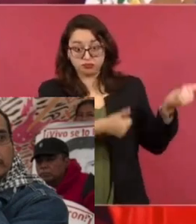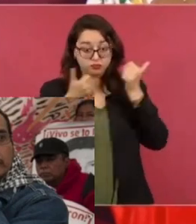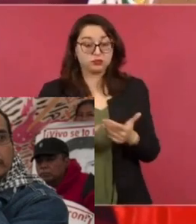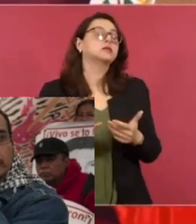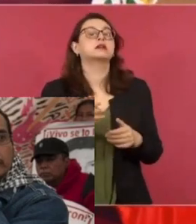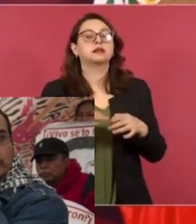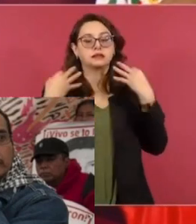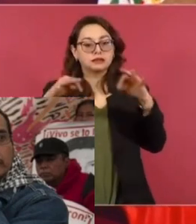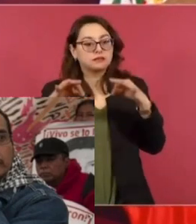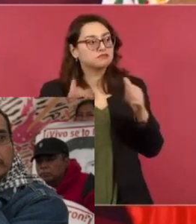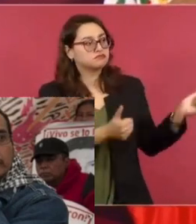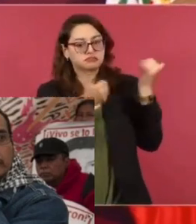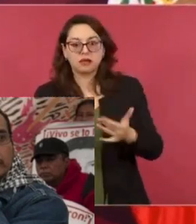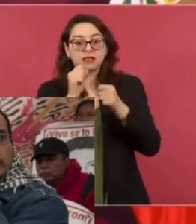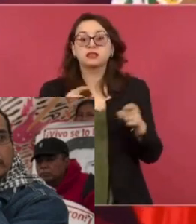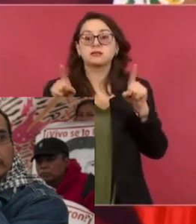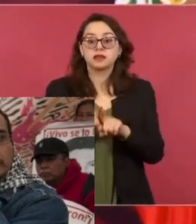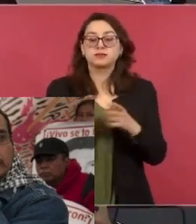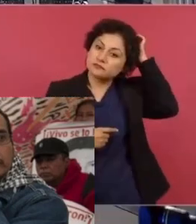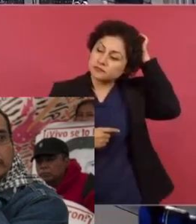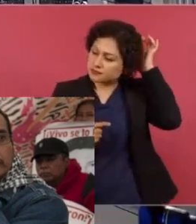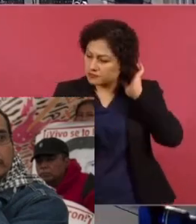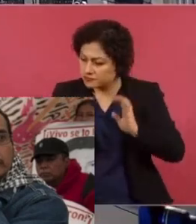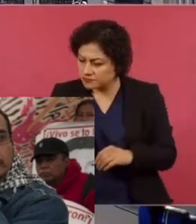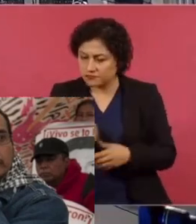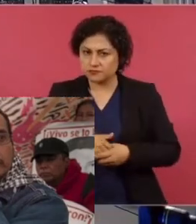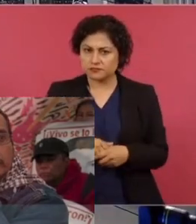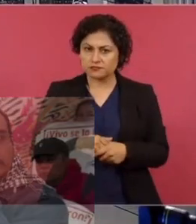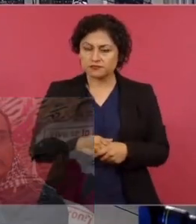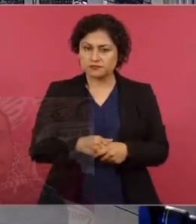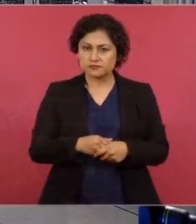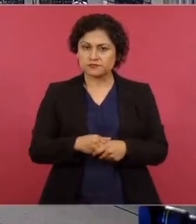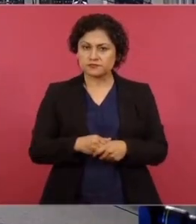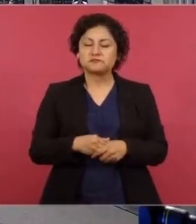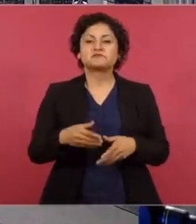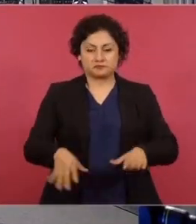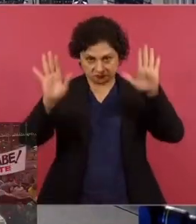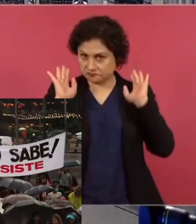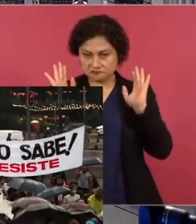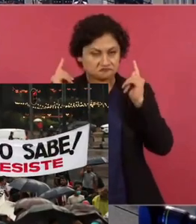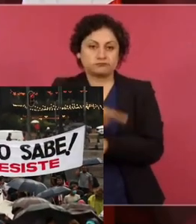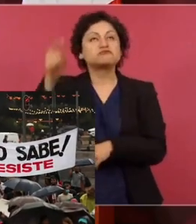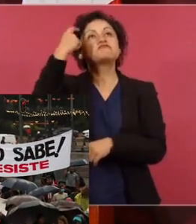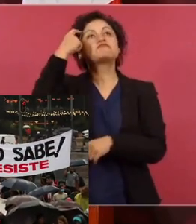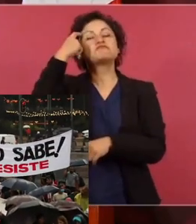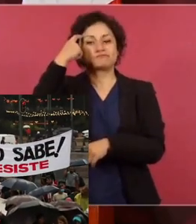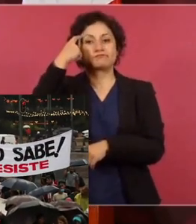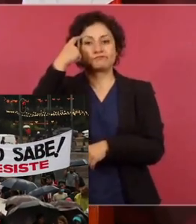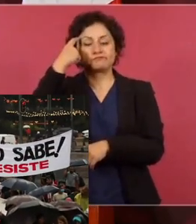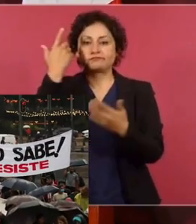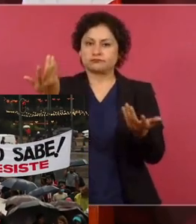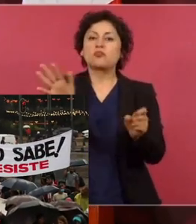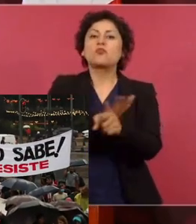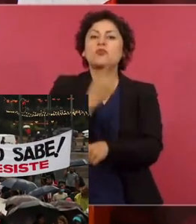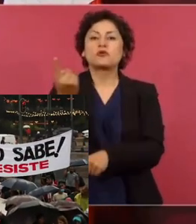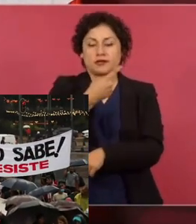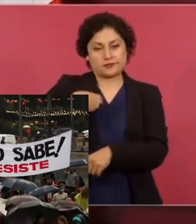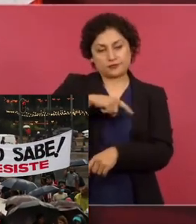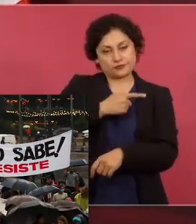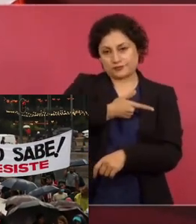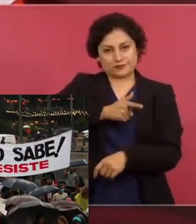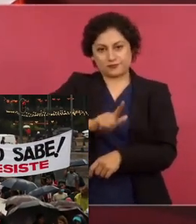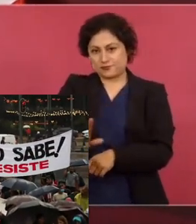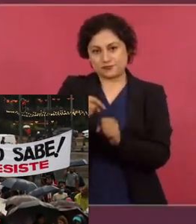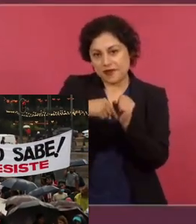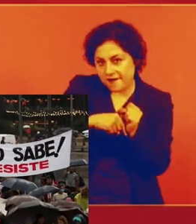relatoría del trabajo que está haciendo la Fiscalía Especial. Ah, pues, de todas maneras. Lo que no queremos es